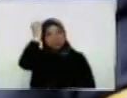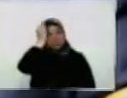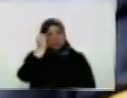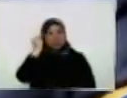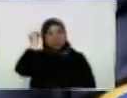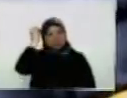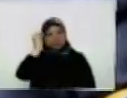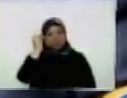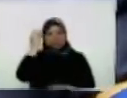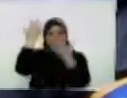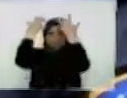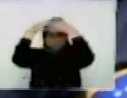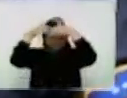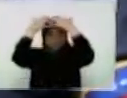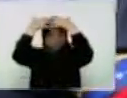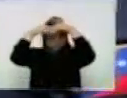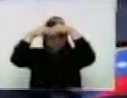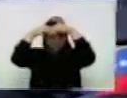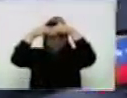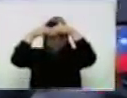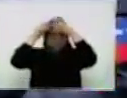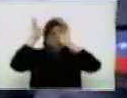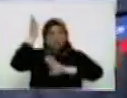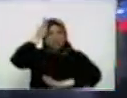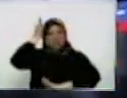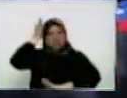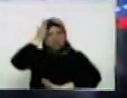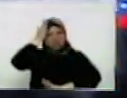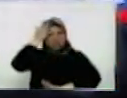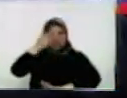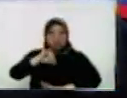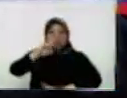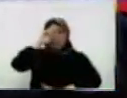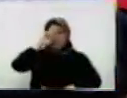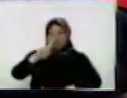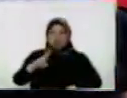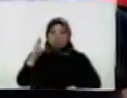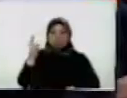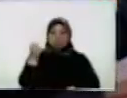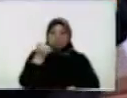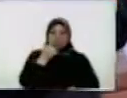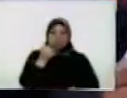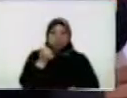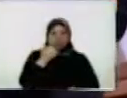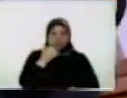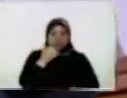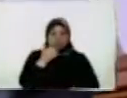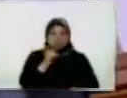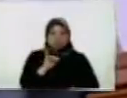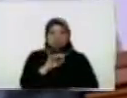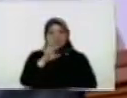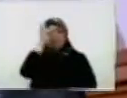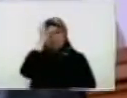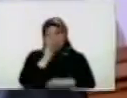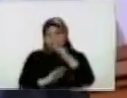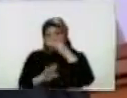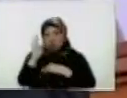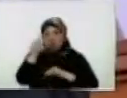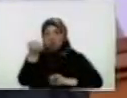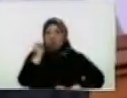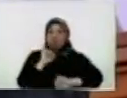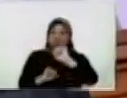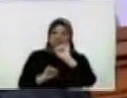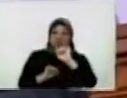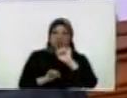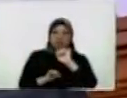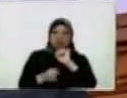la conciencia que le permite saber que tiene razón por lo que lucha, que tiene fe en una causa que defender